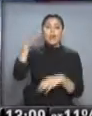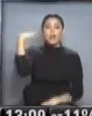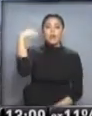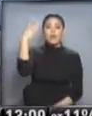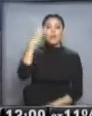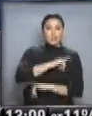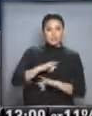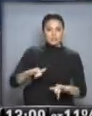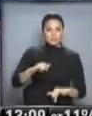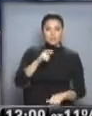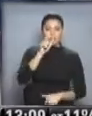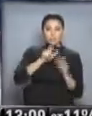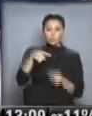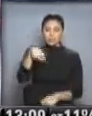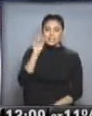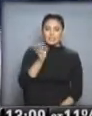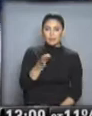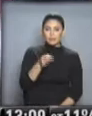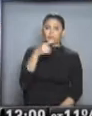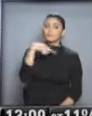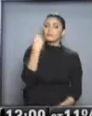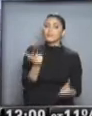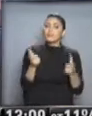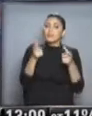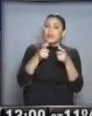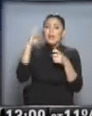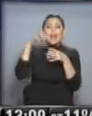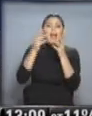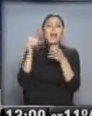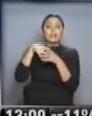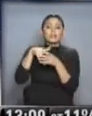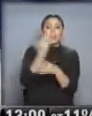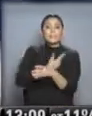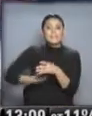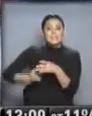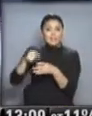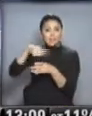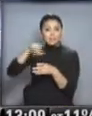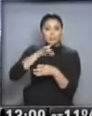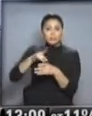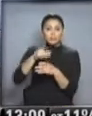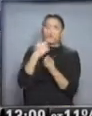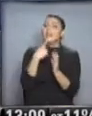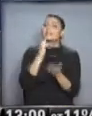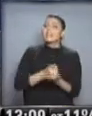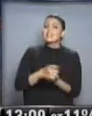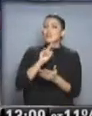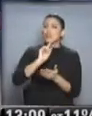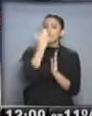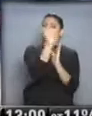prensa quienes se sienten ustedes saben que eso se define dentro del plenario son los propios presidentes quienes deciden no hay un protocolo para